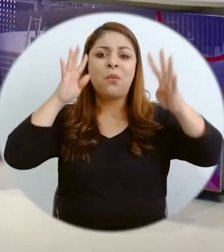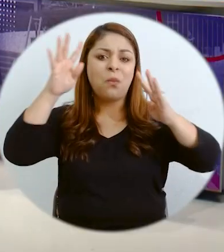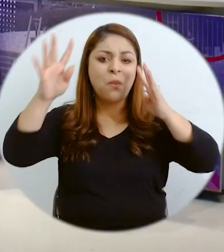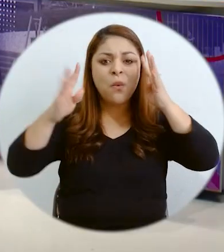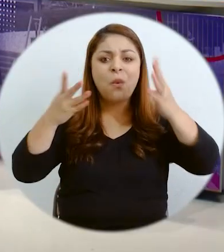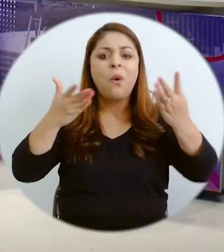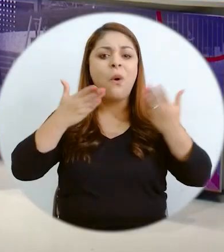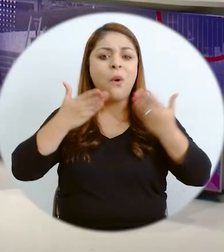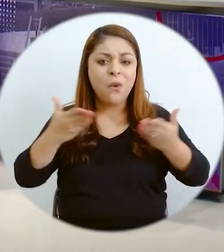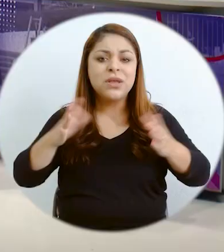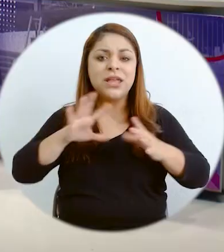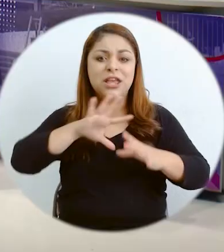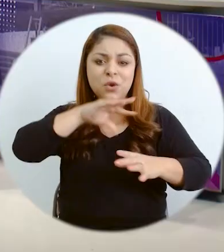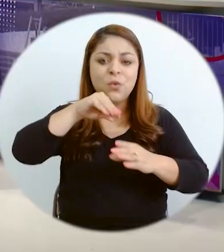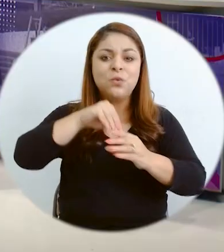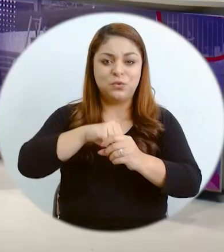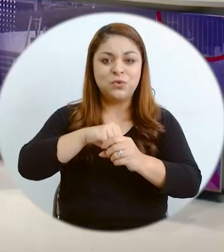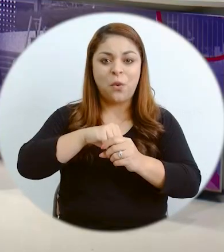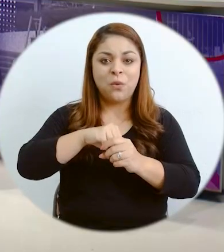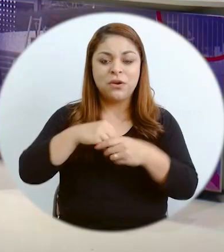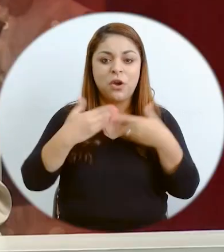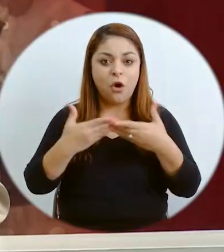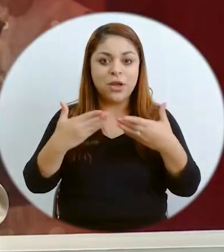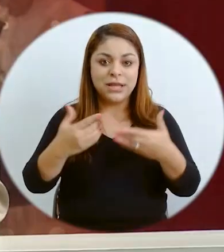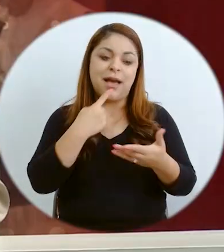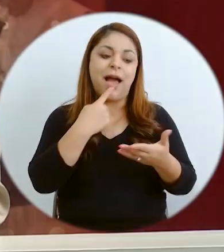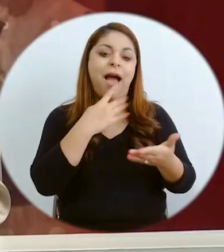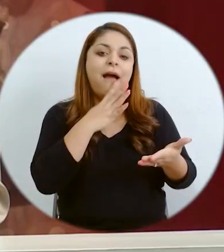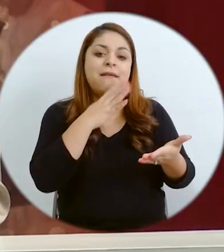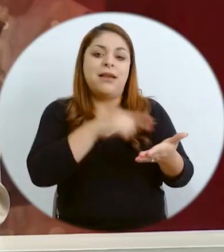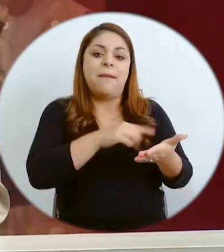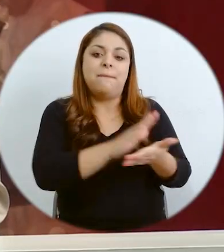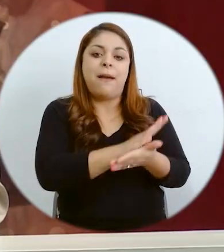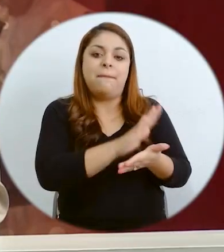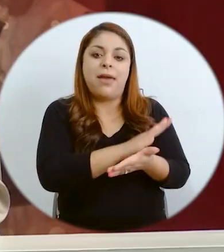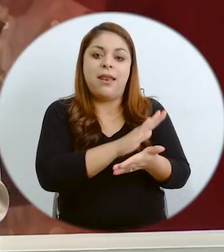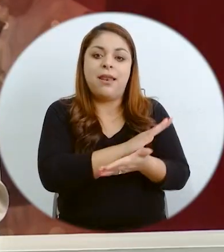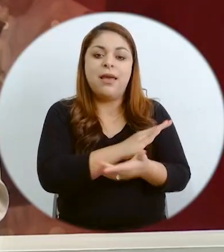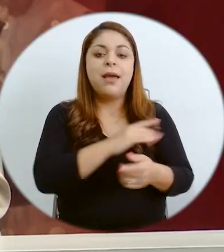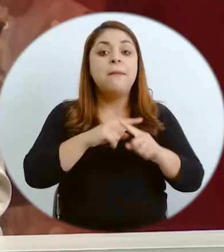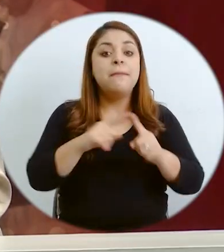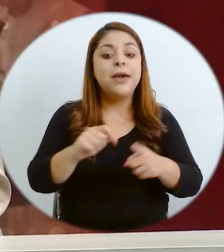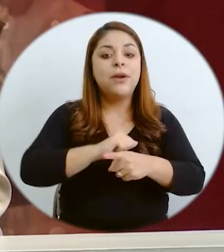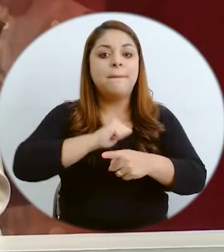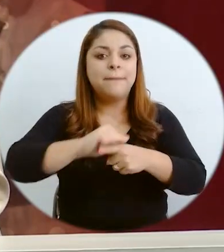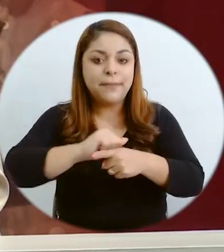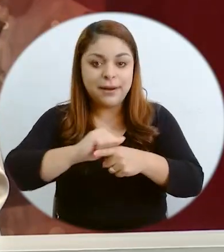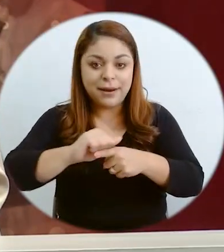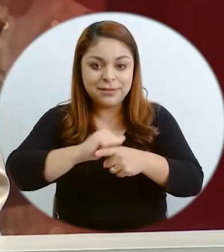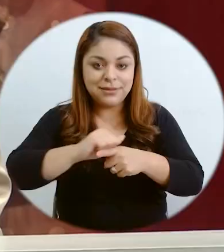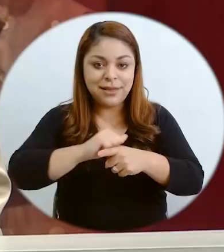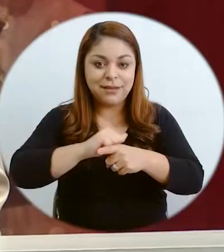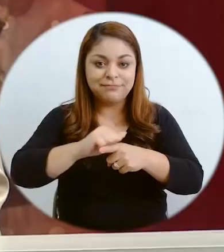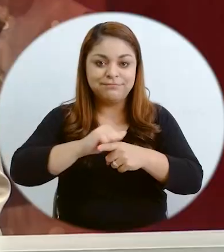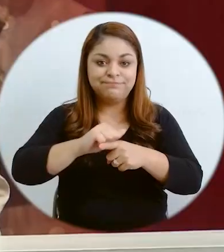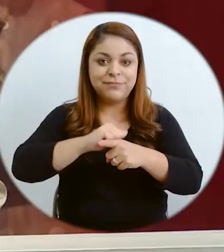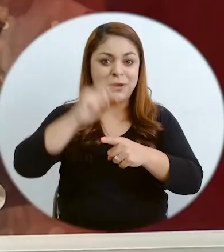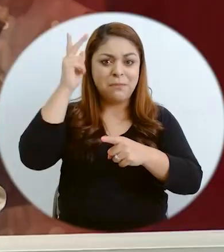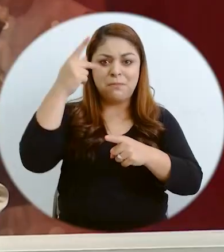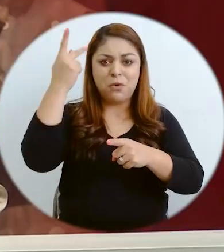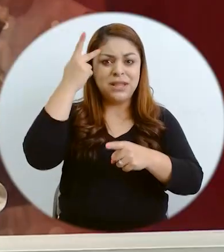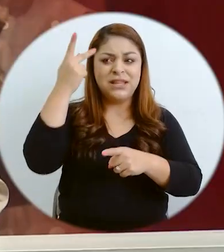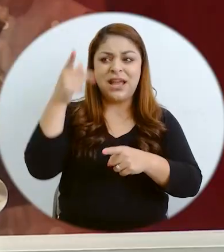de innovaciones y un montón de inclusión y demás, ¿verdad? De que habla el papel. Sin embargo, ya en